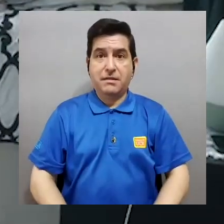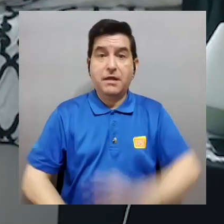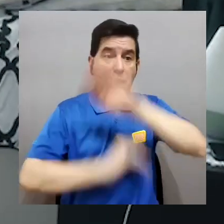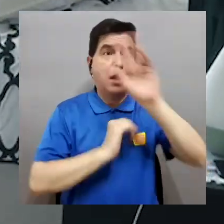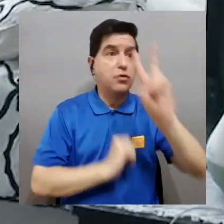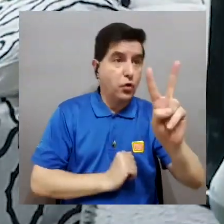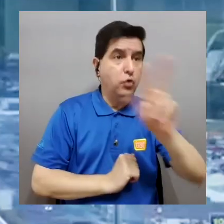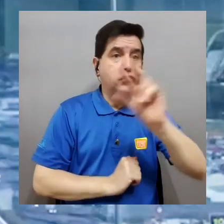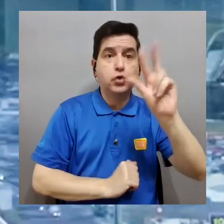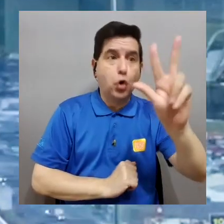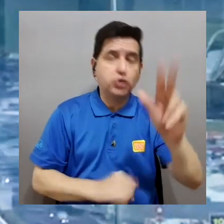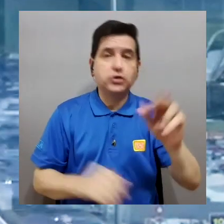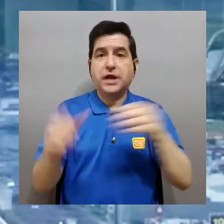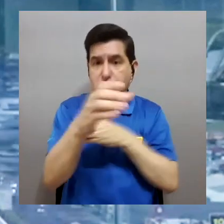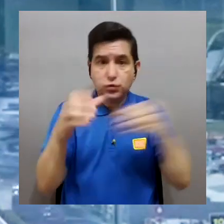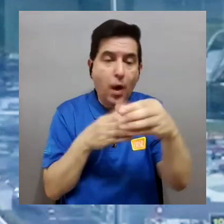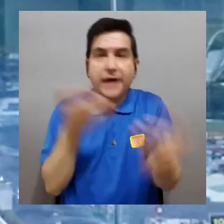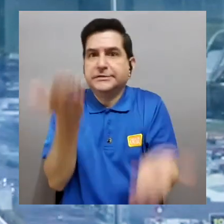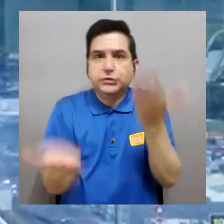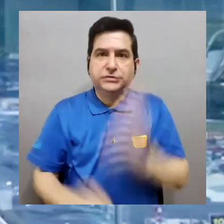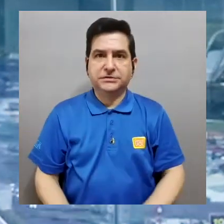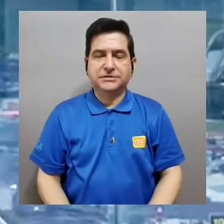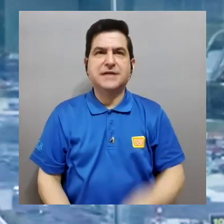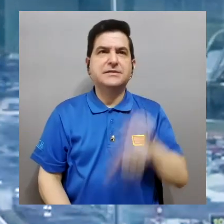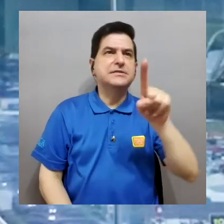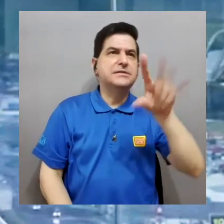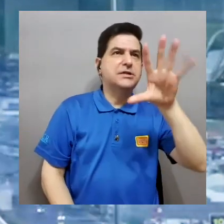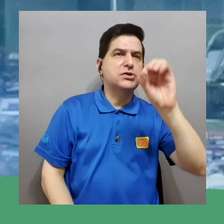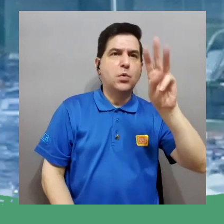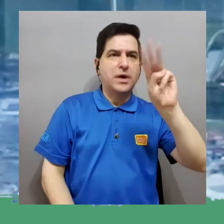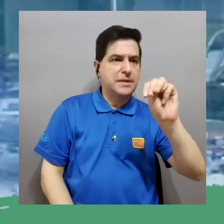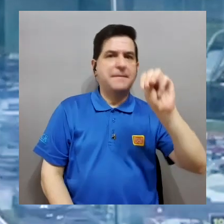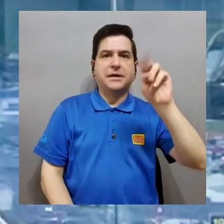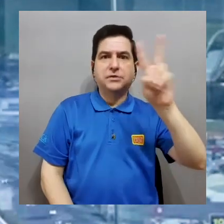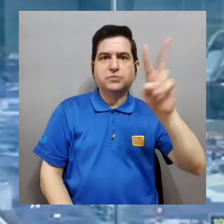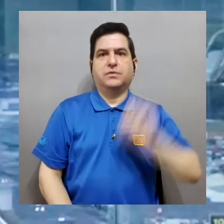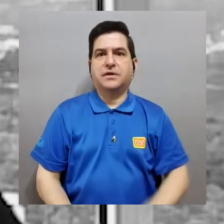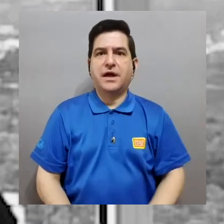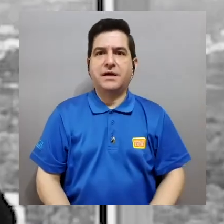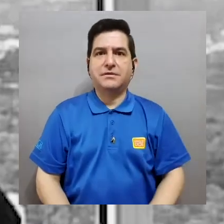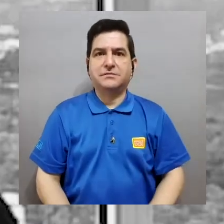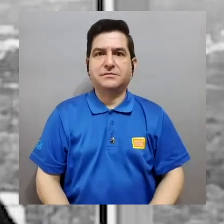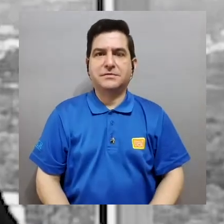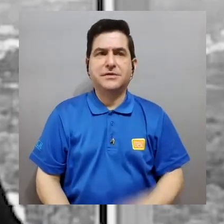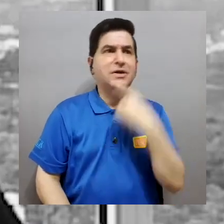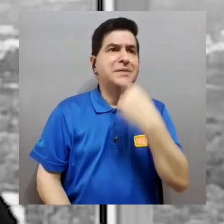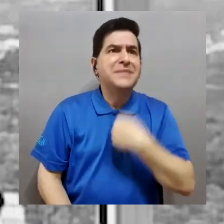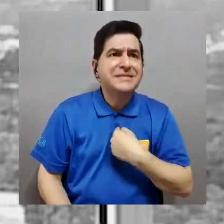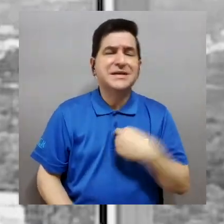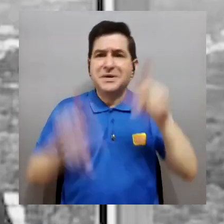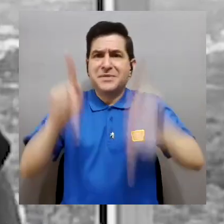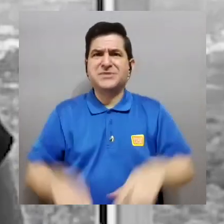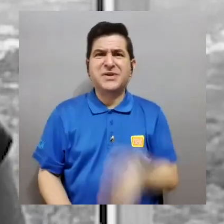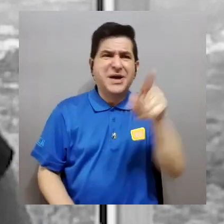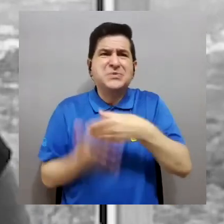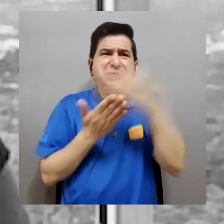con 2 o 3 habitaciones, aproximadamente unos 150 metros cuadrados. Muchas personas me dijeron, ¿cómo vas a comprar